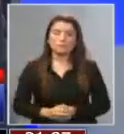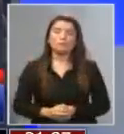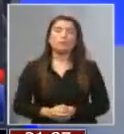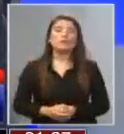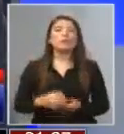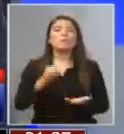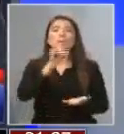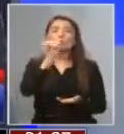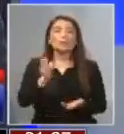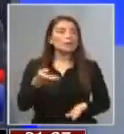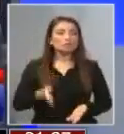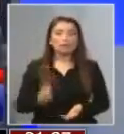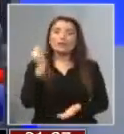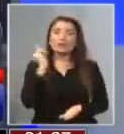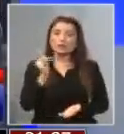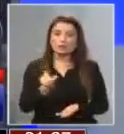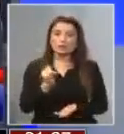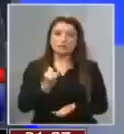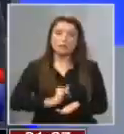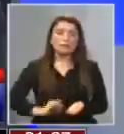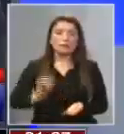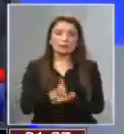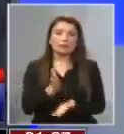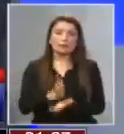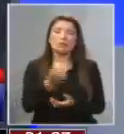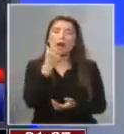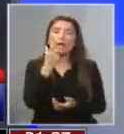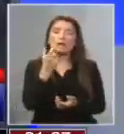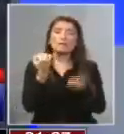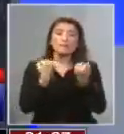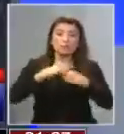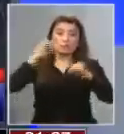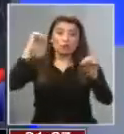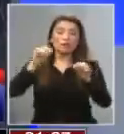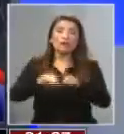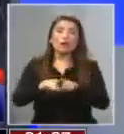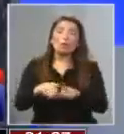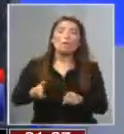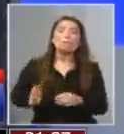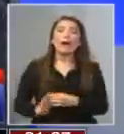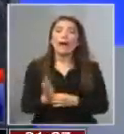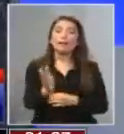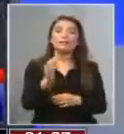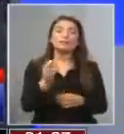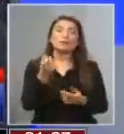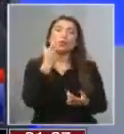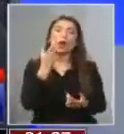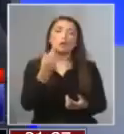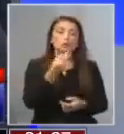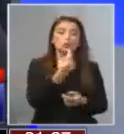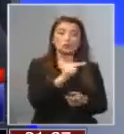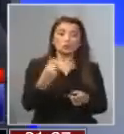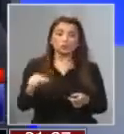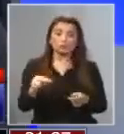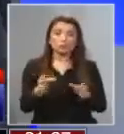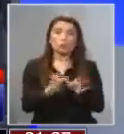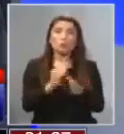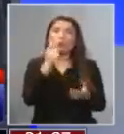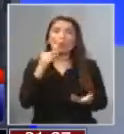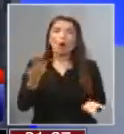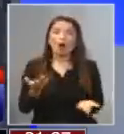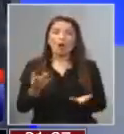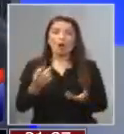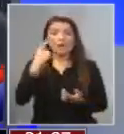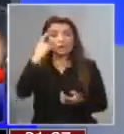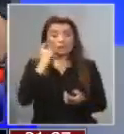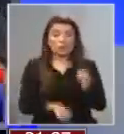una victoria? ¿O es avanza la causa de quienes, de cuál de los dos grupos? ¿De los que creen que es necesaria una nueva constitución? ¿O de los